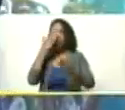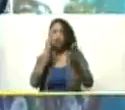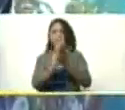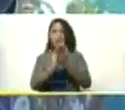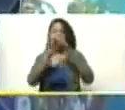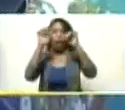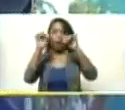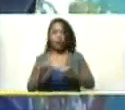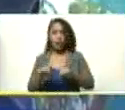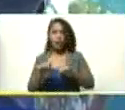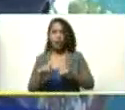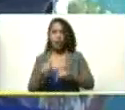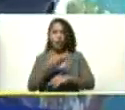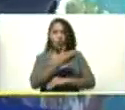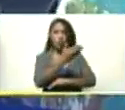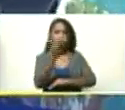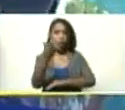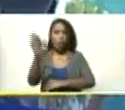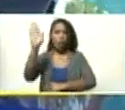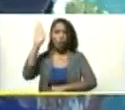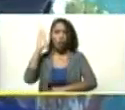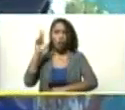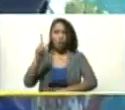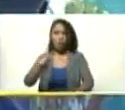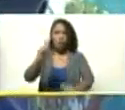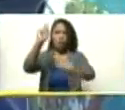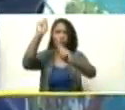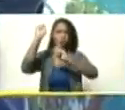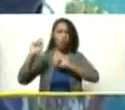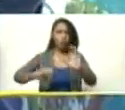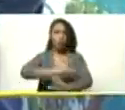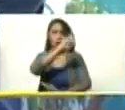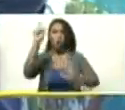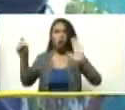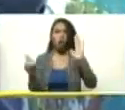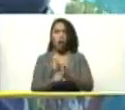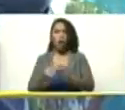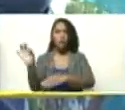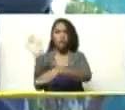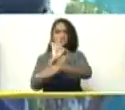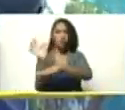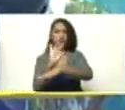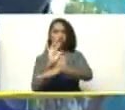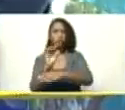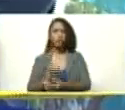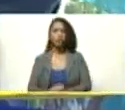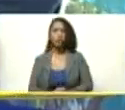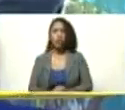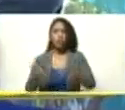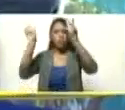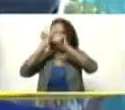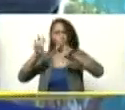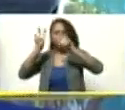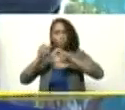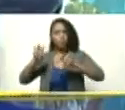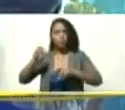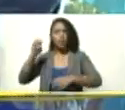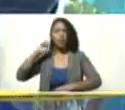cultoras, juran ustedes asumir plenamente las funciones de investigación